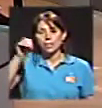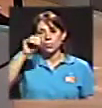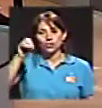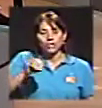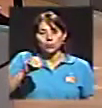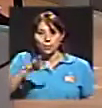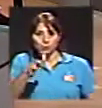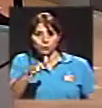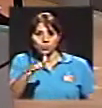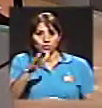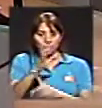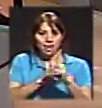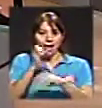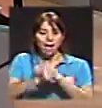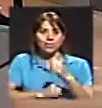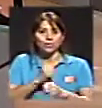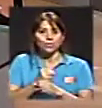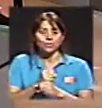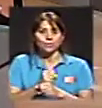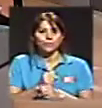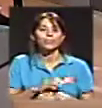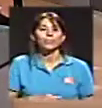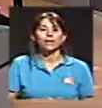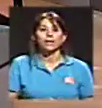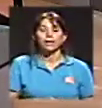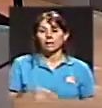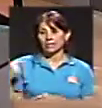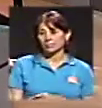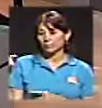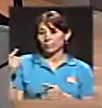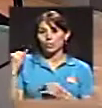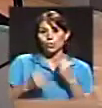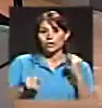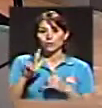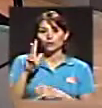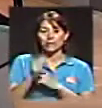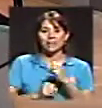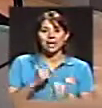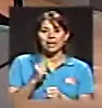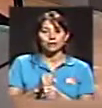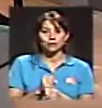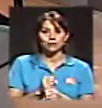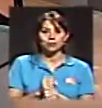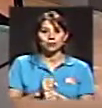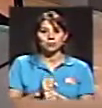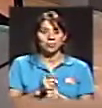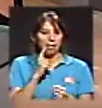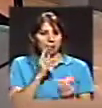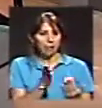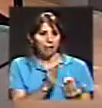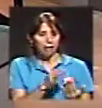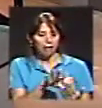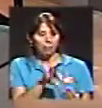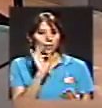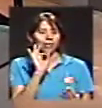año. Y en los últimos 3 años, aquí están estos cuadros, vamos a mostrarlos.